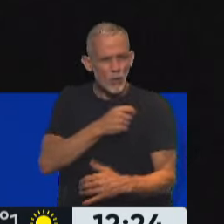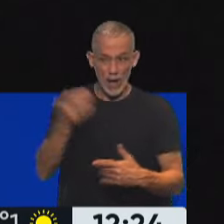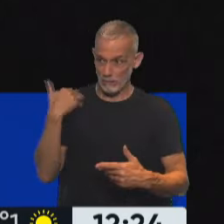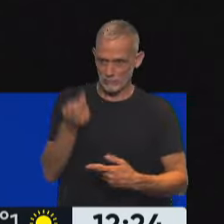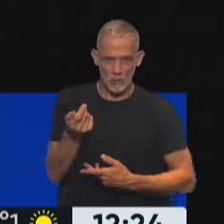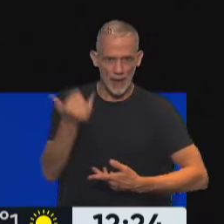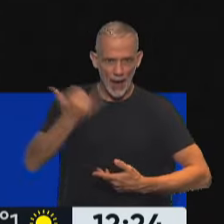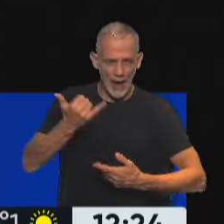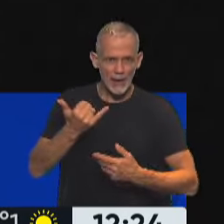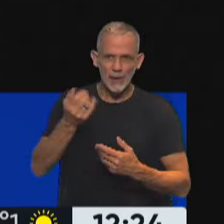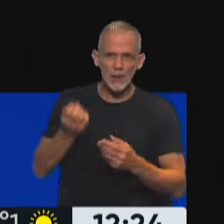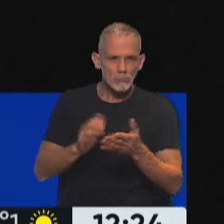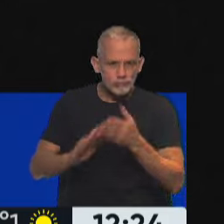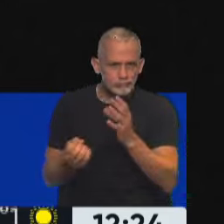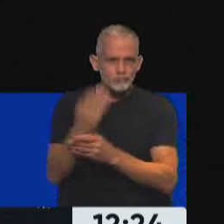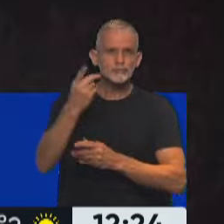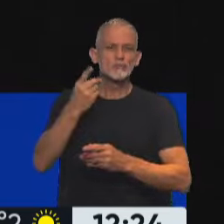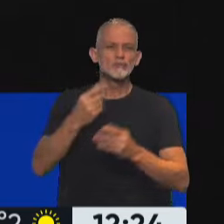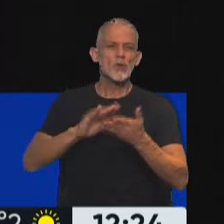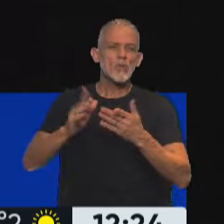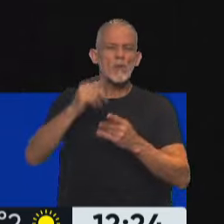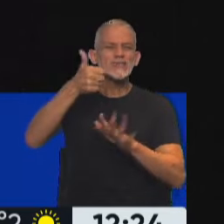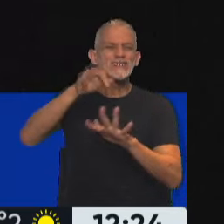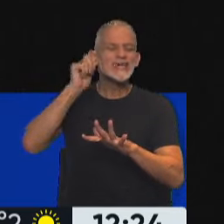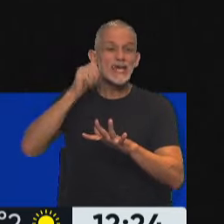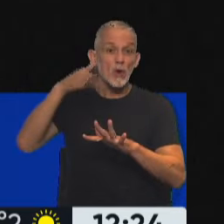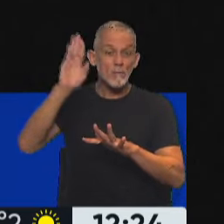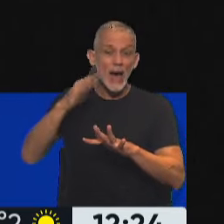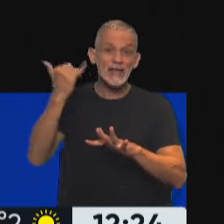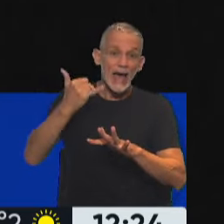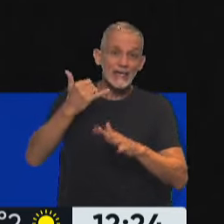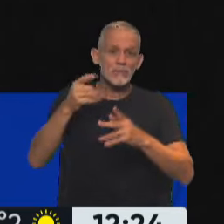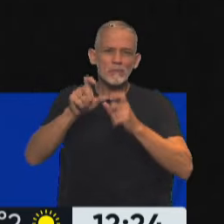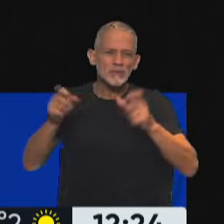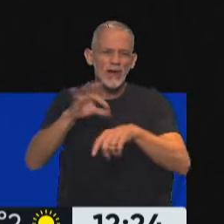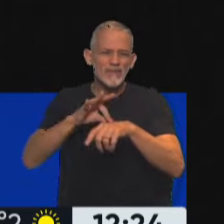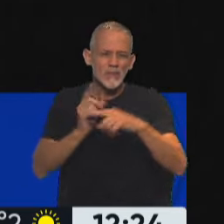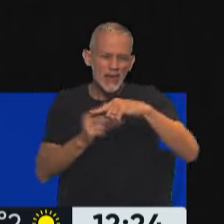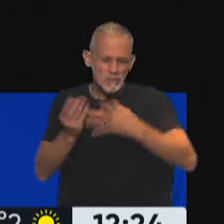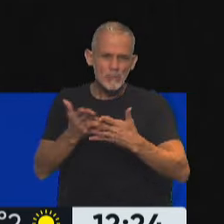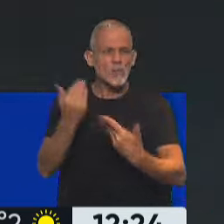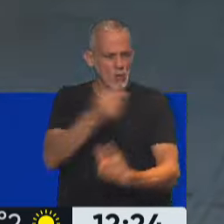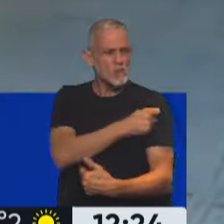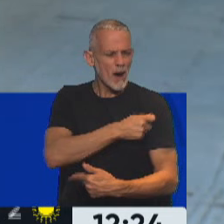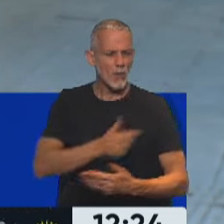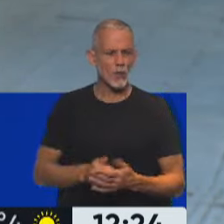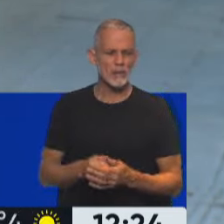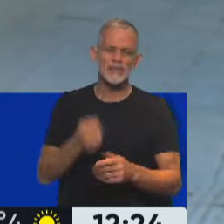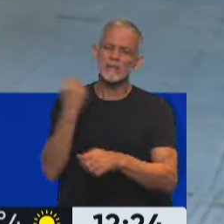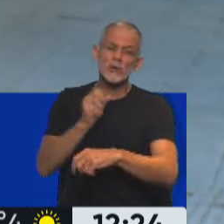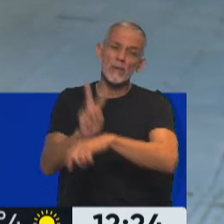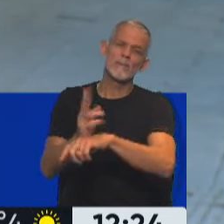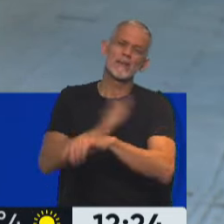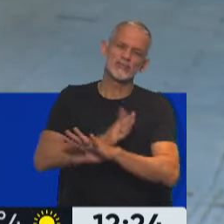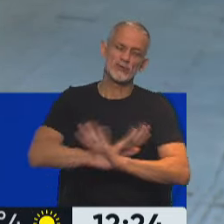apareció la vacuna para pacientes de riesgo mayores de 60 años, con lo cual lo principal es la prevención. Una vez